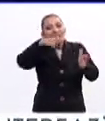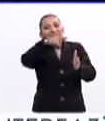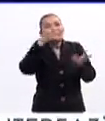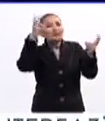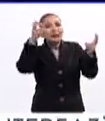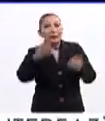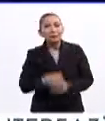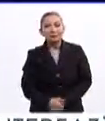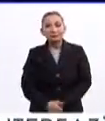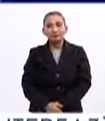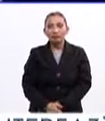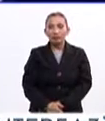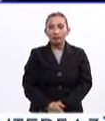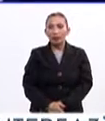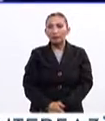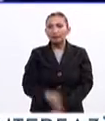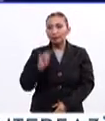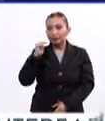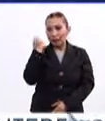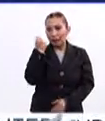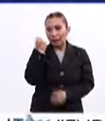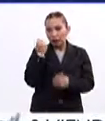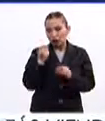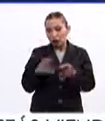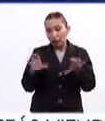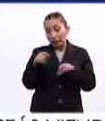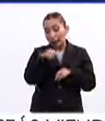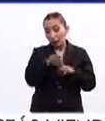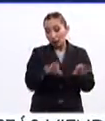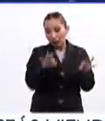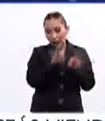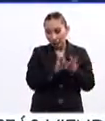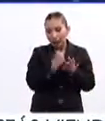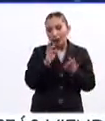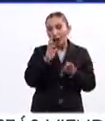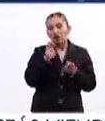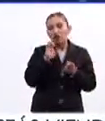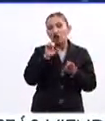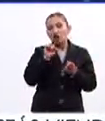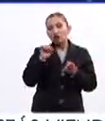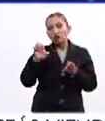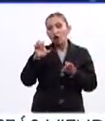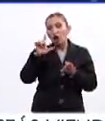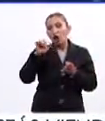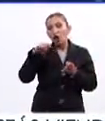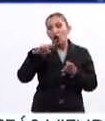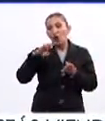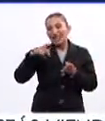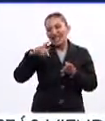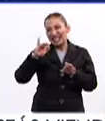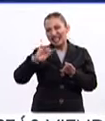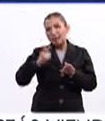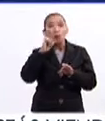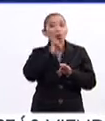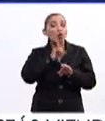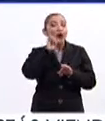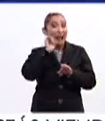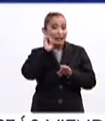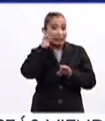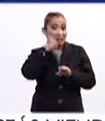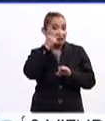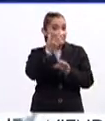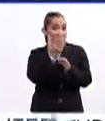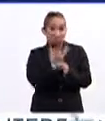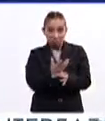aspecto? Bueno, las tecnologías tienen un papel muy importante. Rose Lukin, que es una de las conferencistas, lo mencionaba el día de